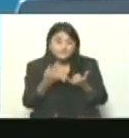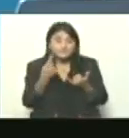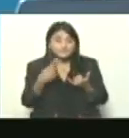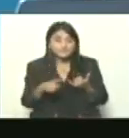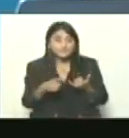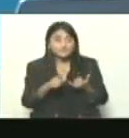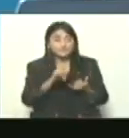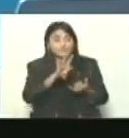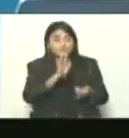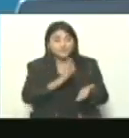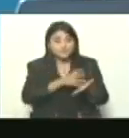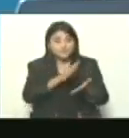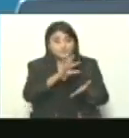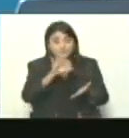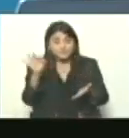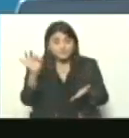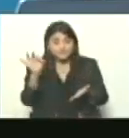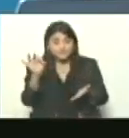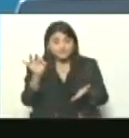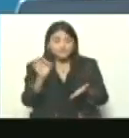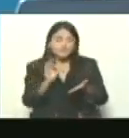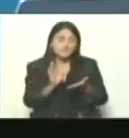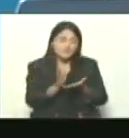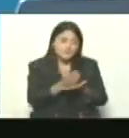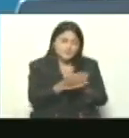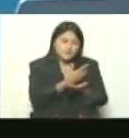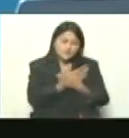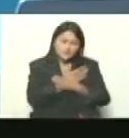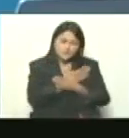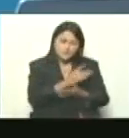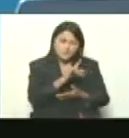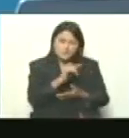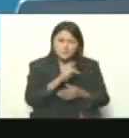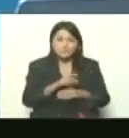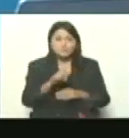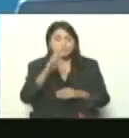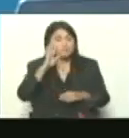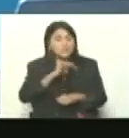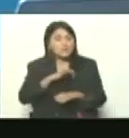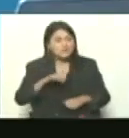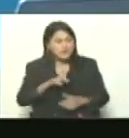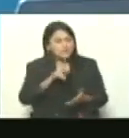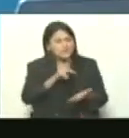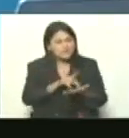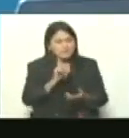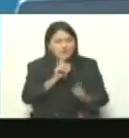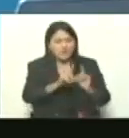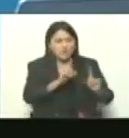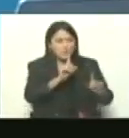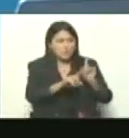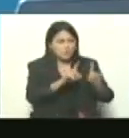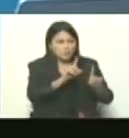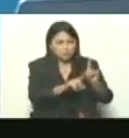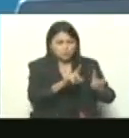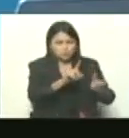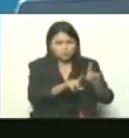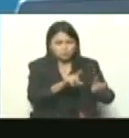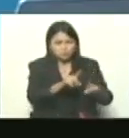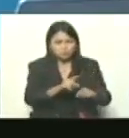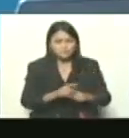desalojados de manera voluntaria. Con la presencia de la autoridad militar, de la autoridad pública del Estado.